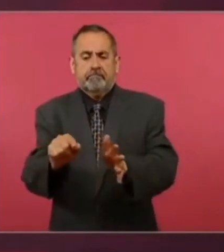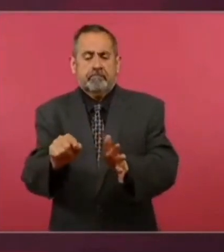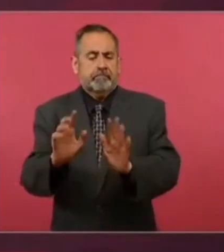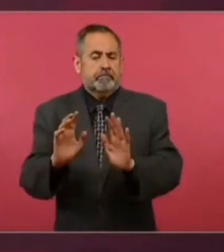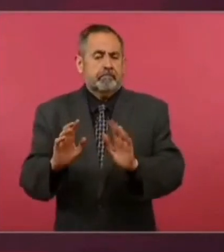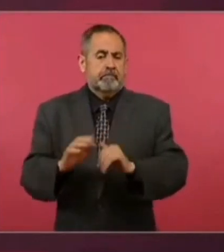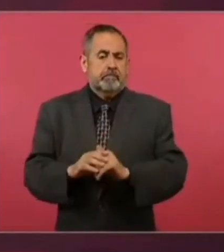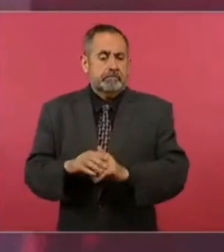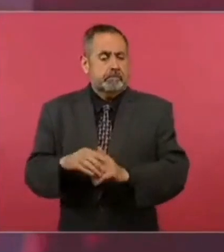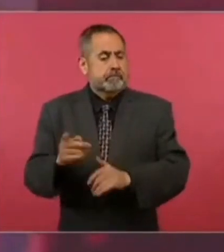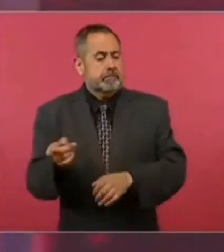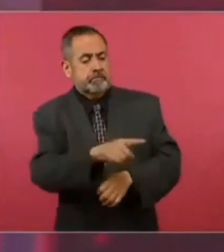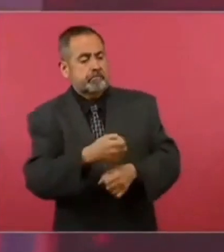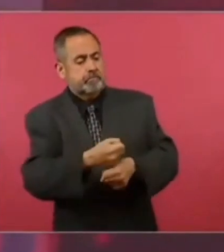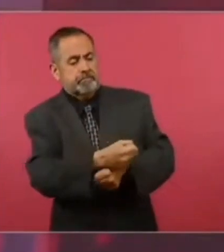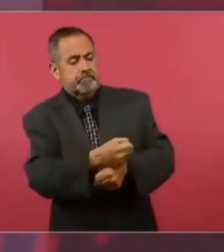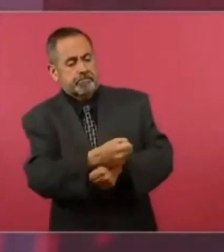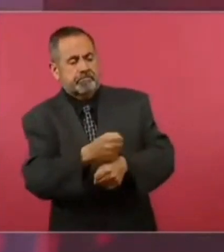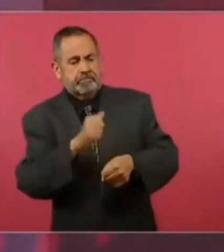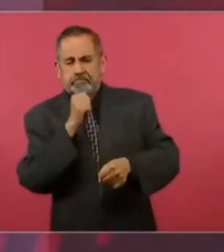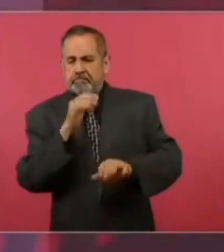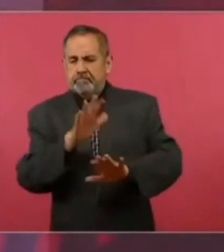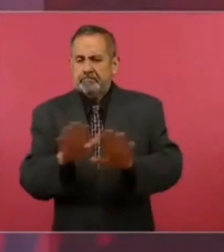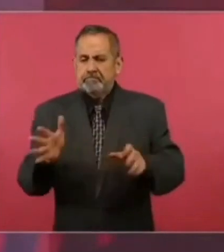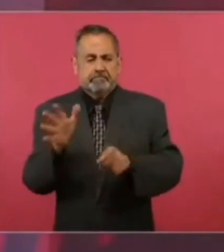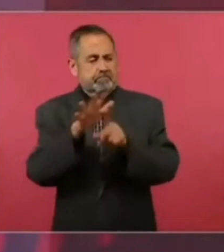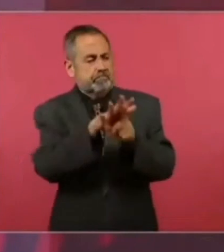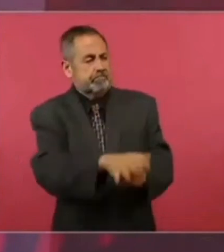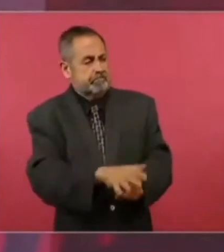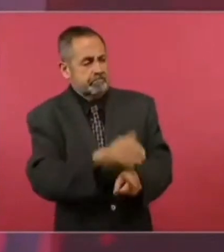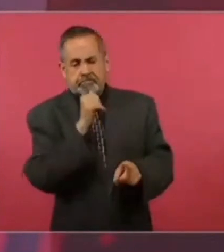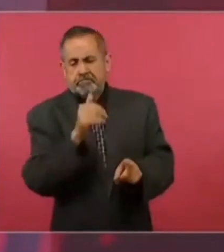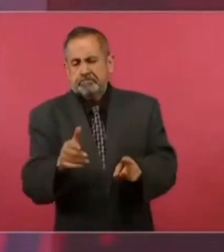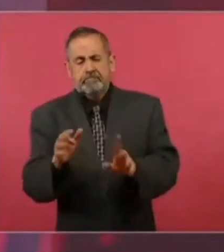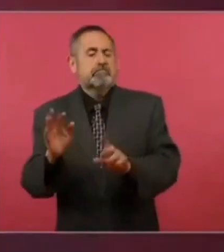no se ha torturado a nadie, no ha habido represión.